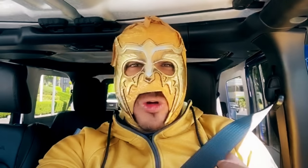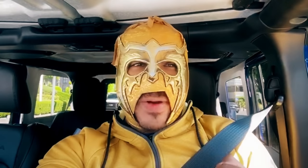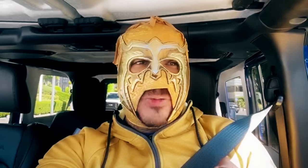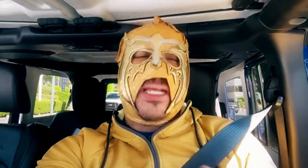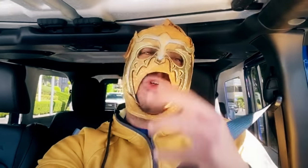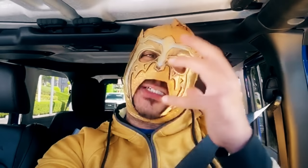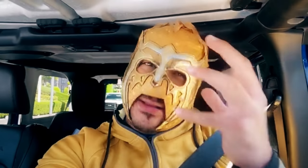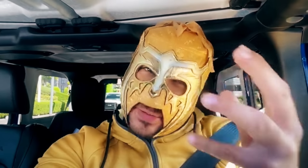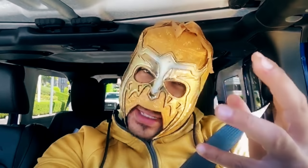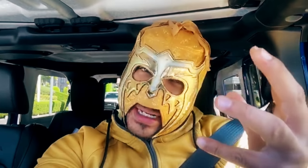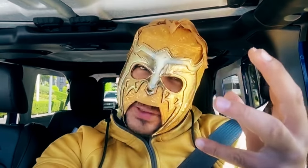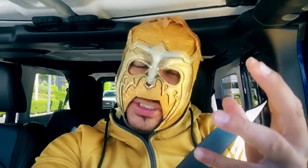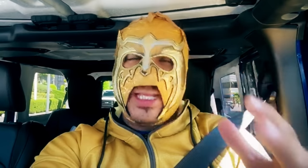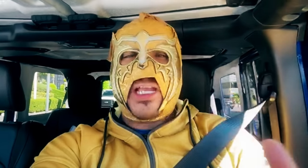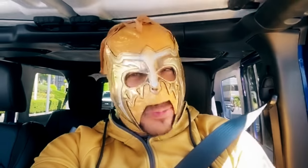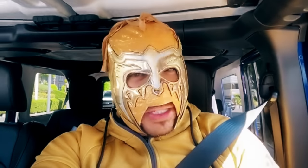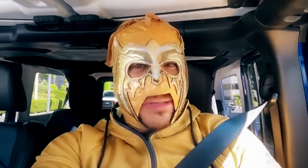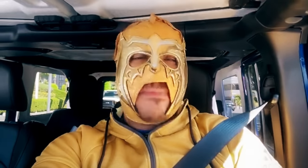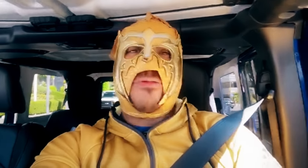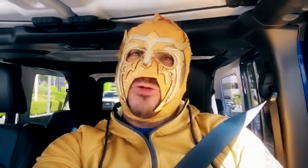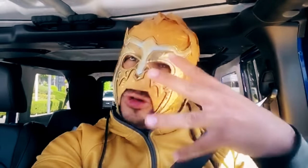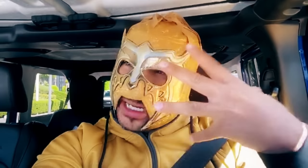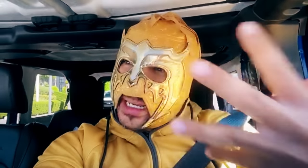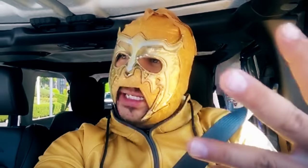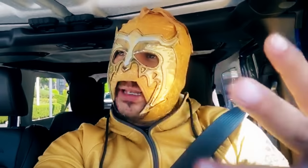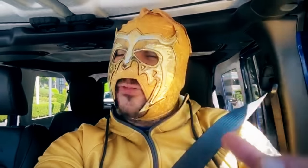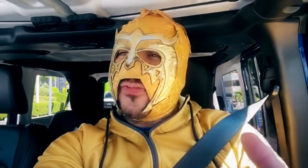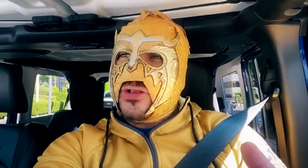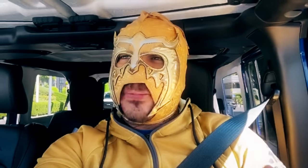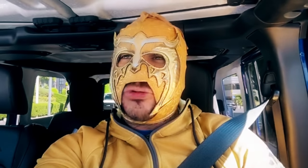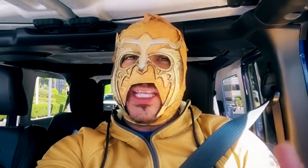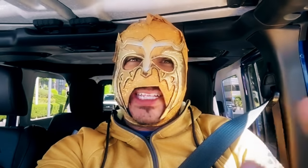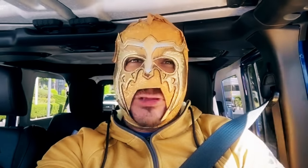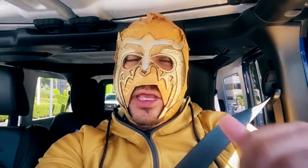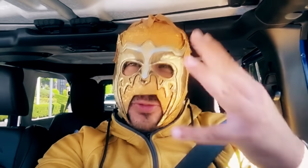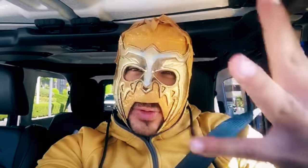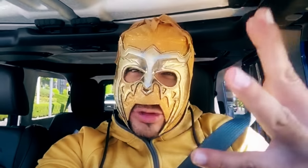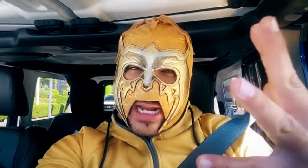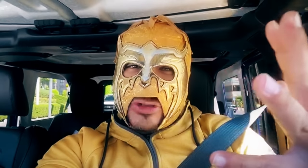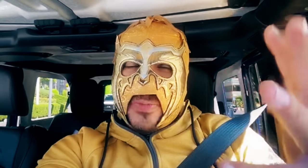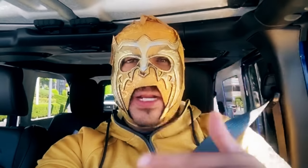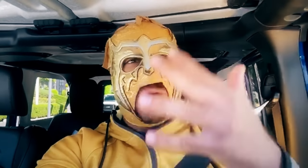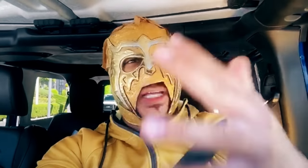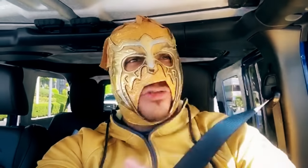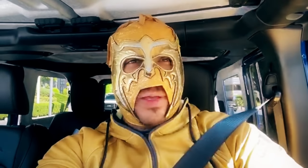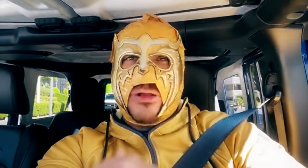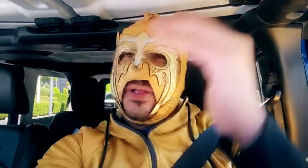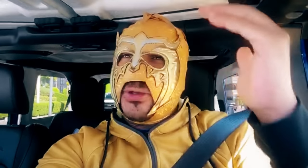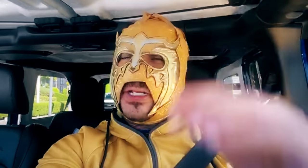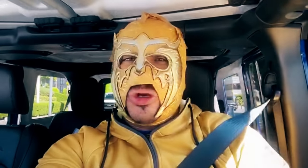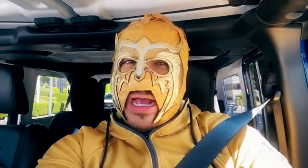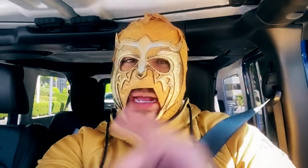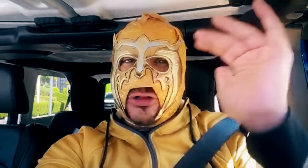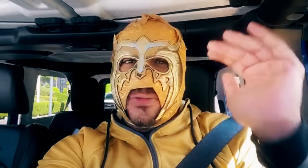sus compras, güey. Y los que sean parte de las pinches tienditas, no pinche mamen, güey. Uno aquí, rifándose por ustedes, diciendo y promoviendo que les compren, y ustedes subiendo el